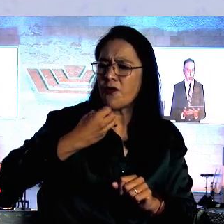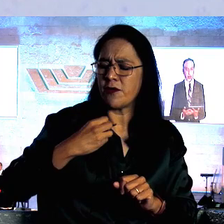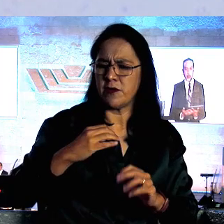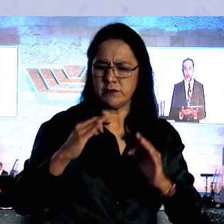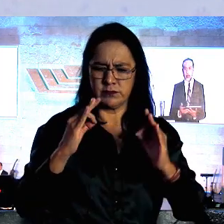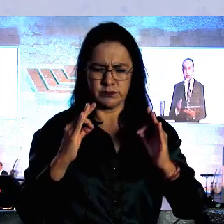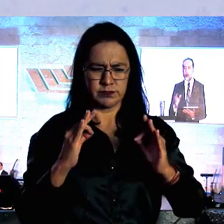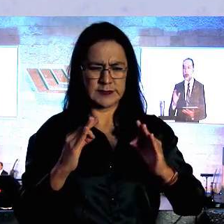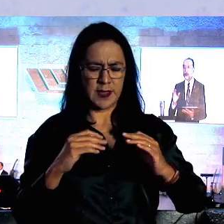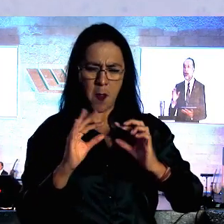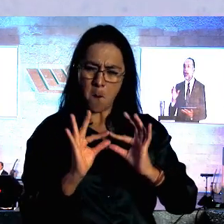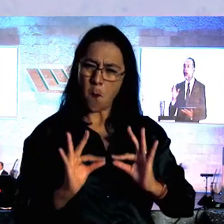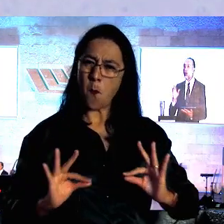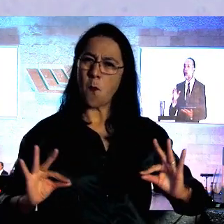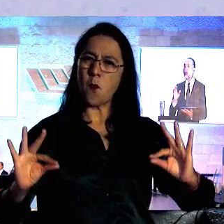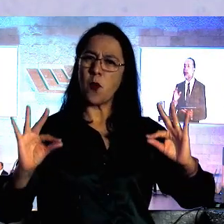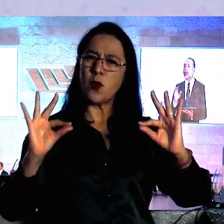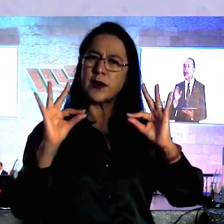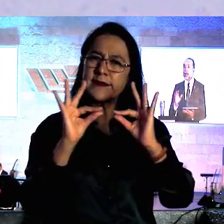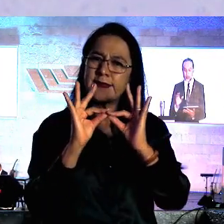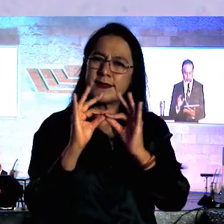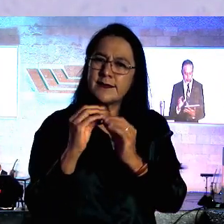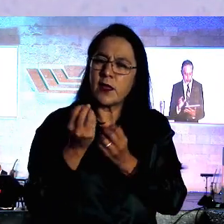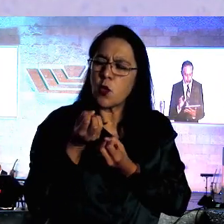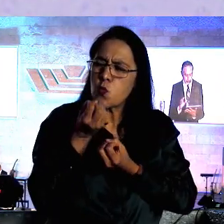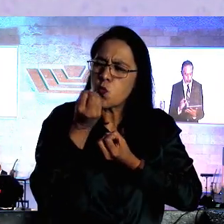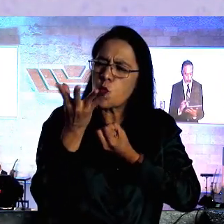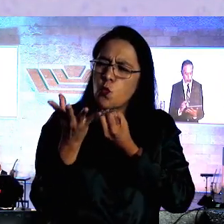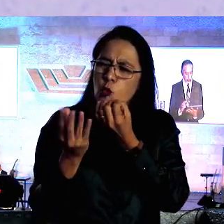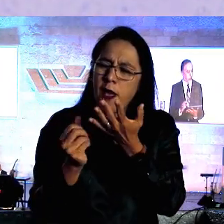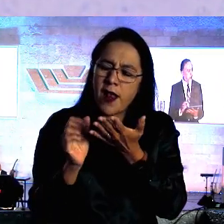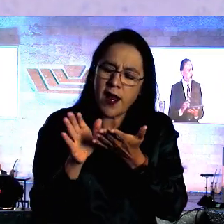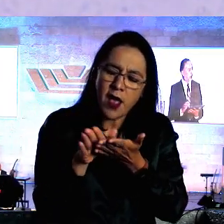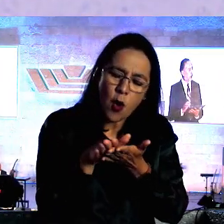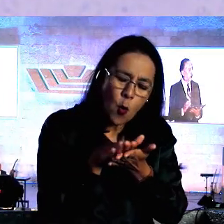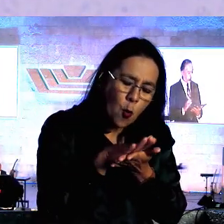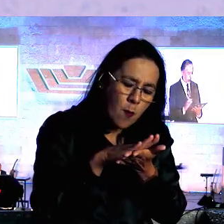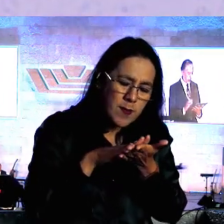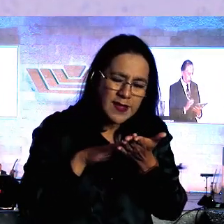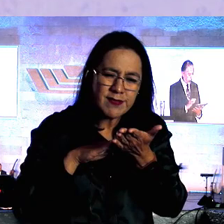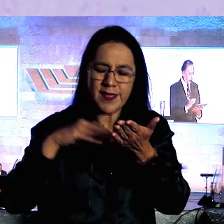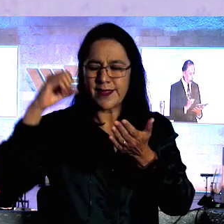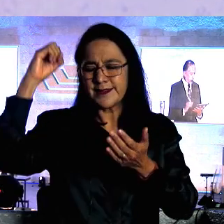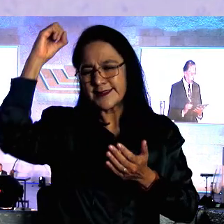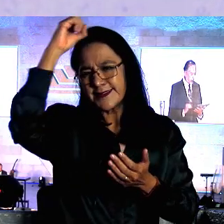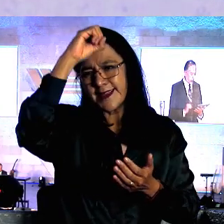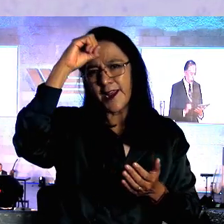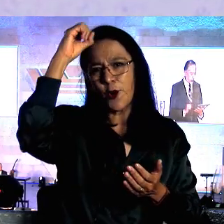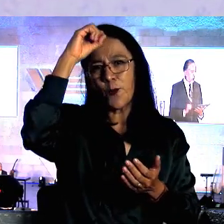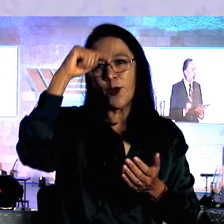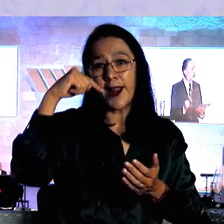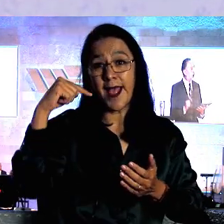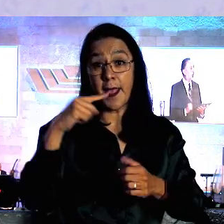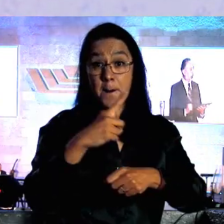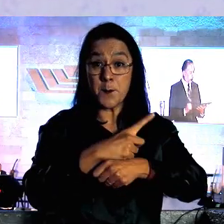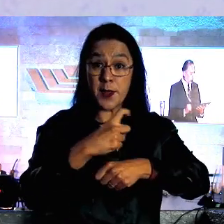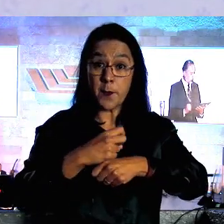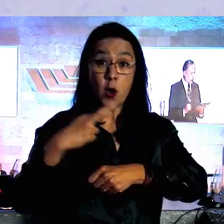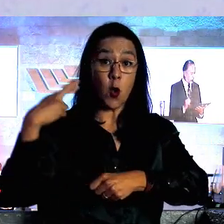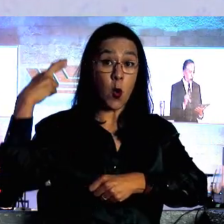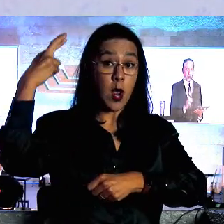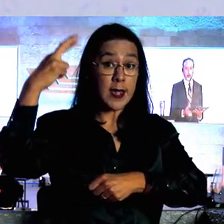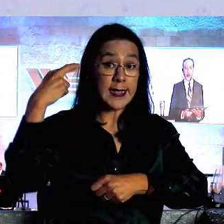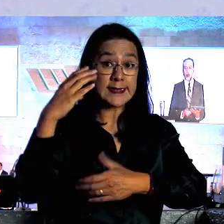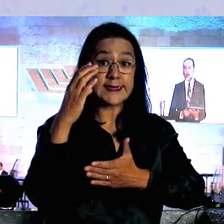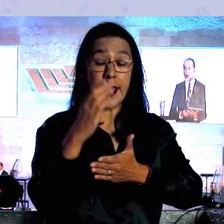y expresa la humildad de Salomón. ¿Por qué? Vamos a ver, ahí mismo en primer libro de Reyes 8,